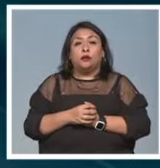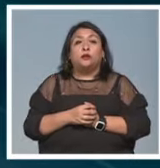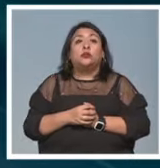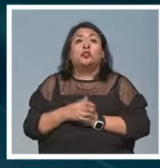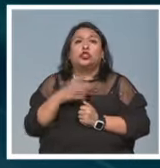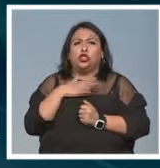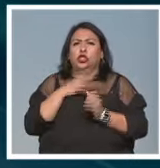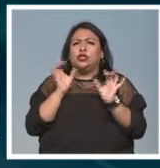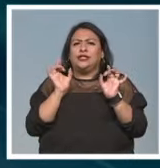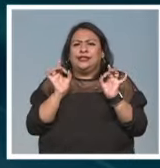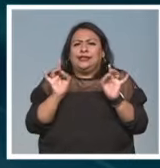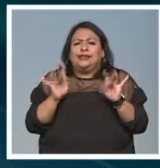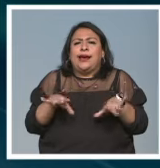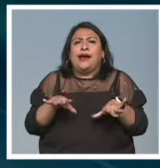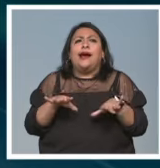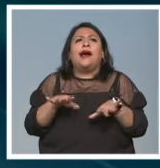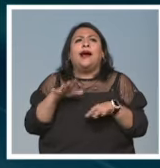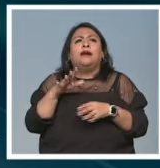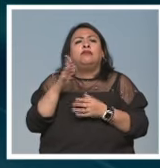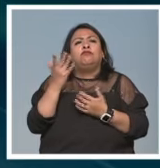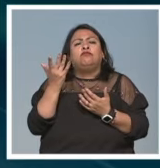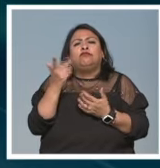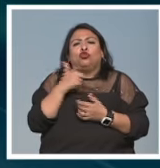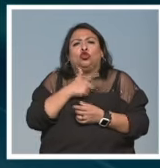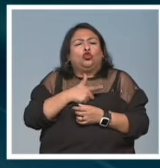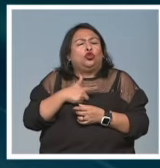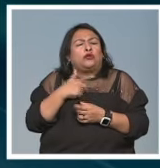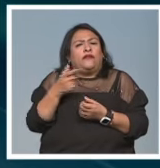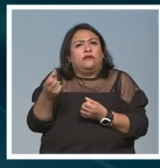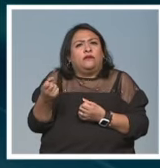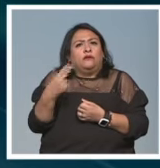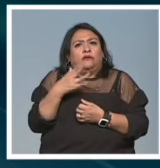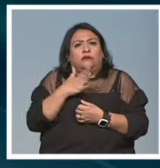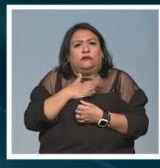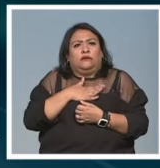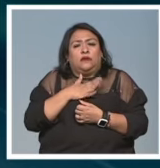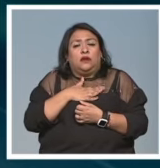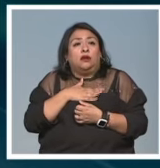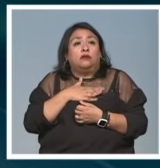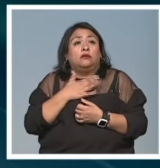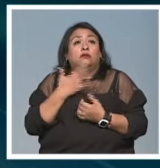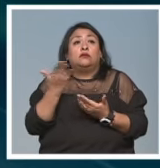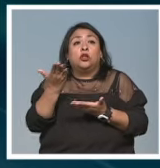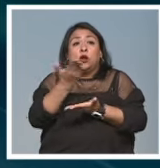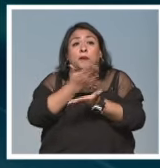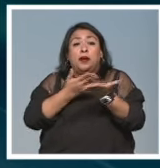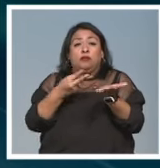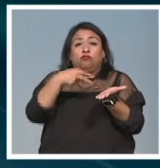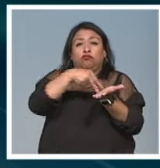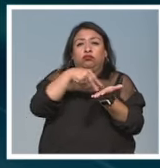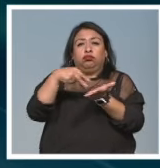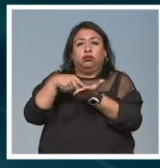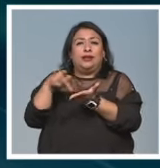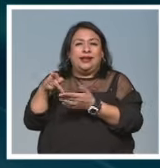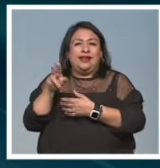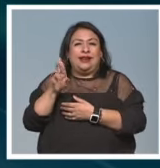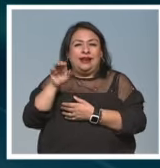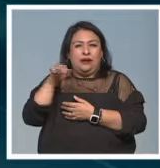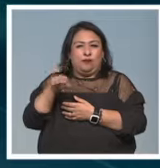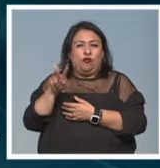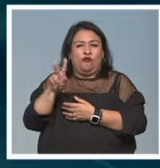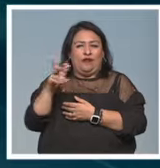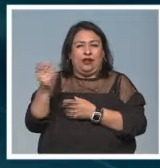Yo ya he tenido el gran gusto, privilegio de compartir el escenario con Ramón